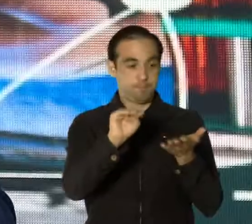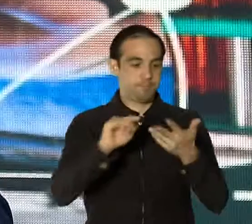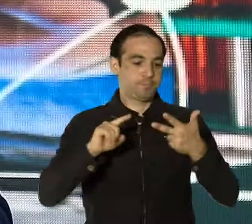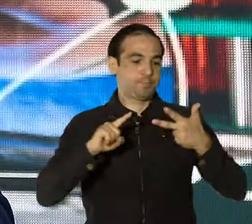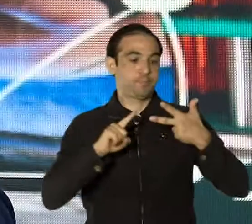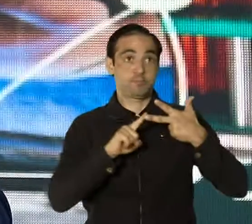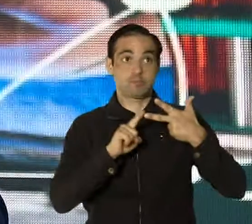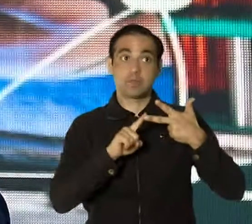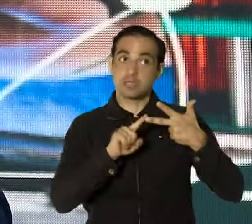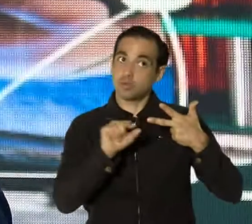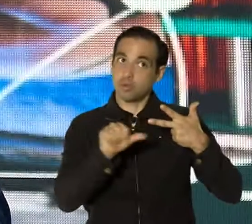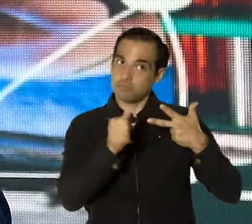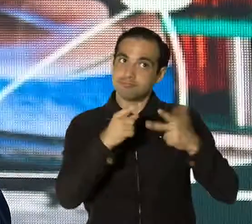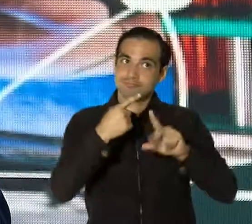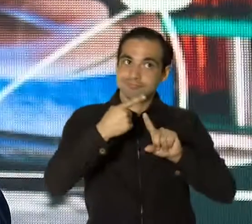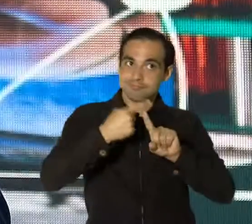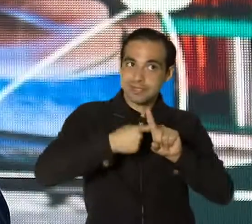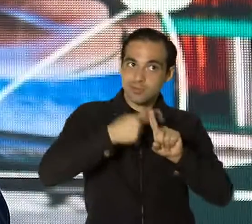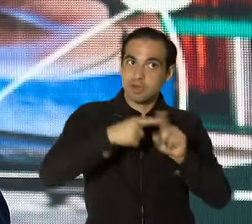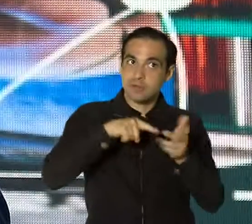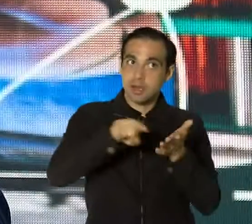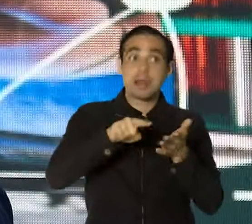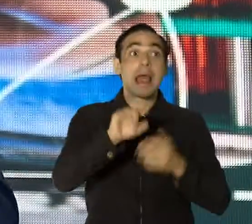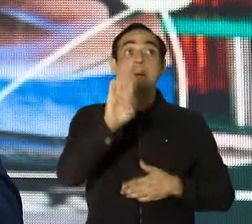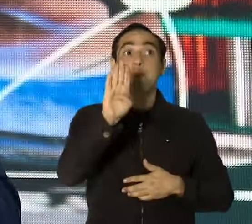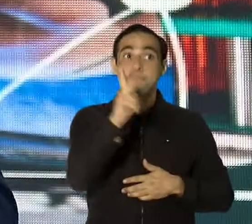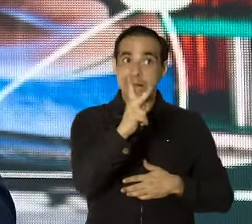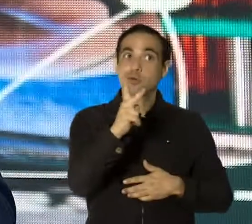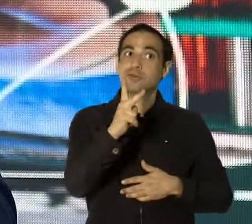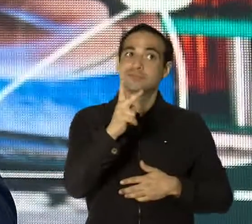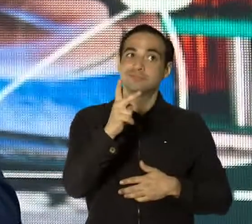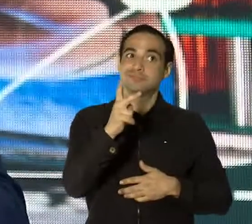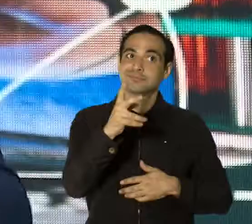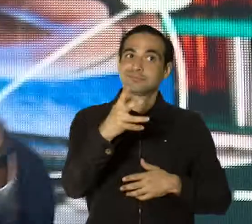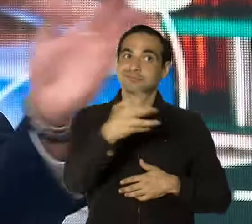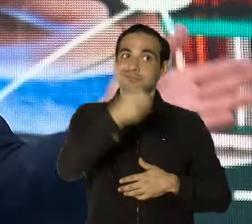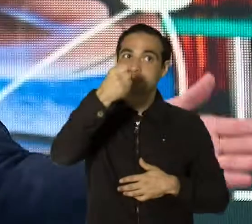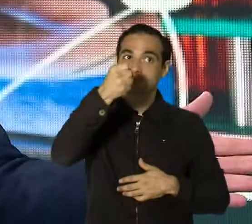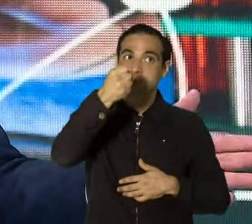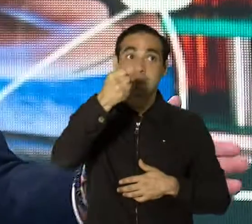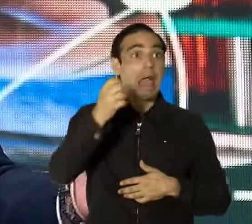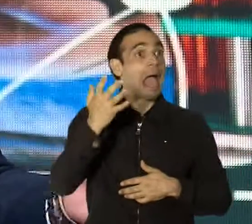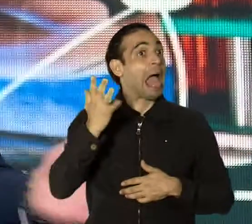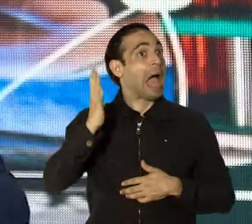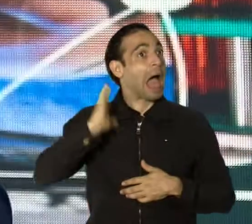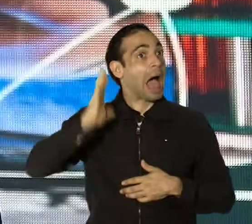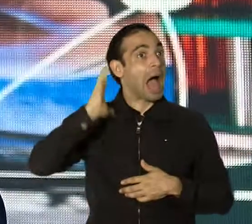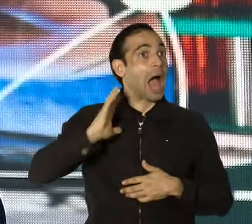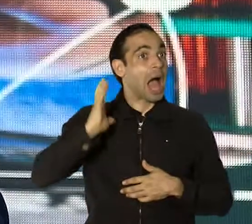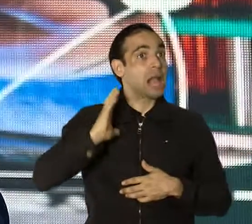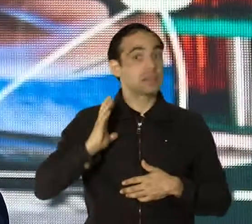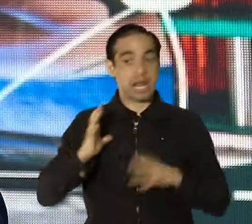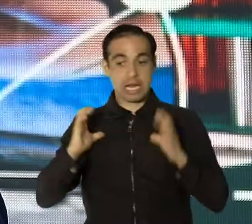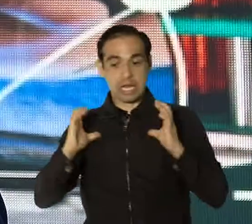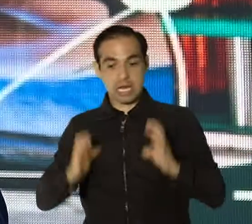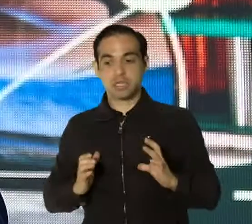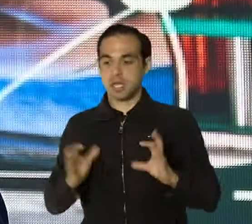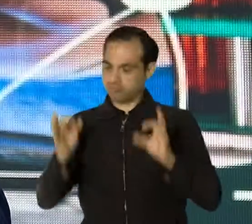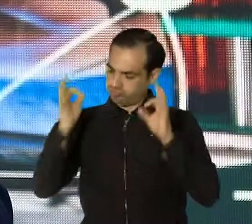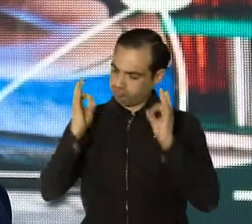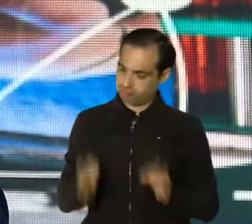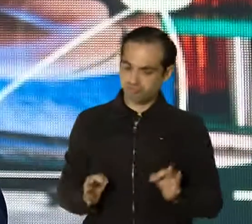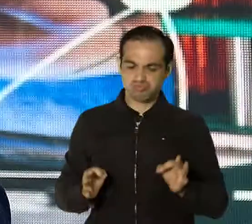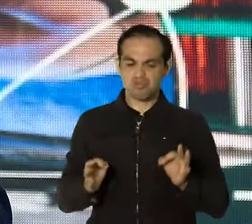pago mensual y el banco lo retiene mensualmente. Antes el cliente podía decidir si lo ponía fuera de la hipoteca, no, ahora es parte de la